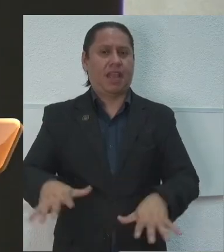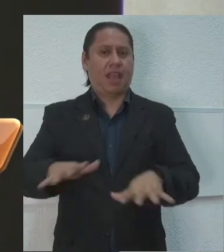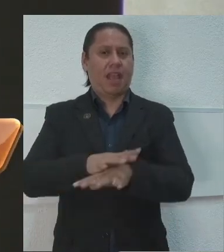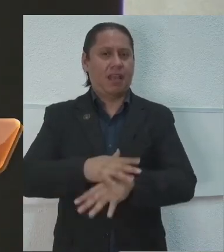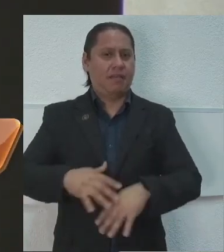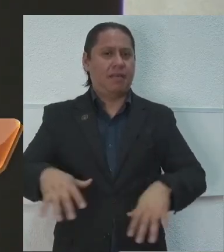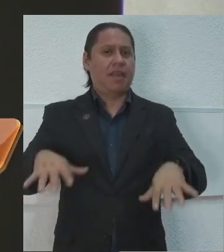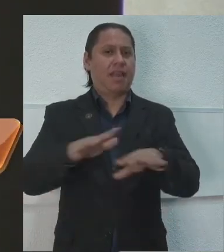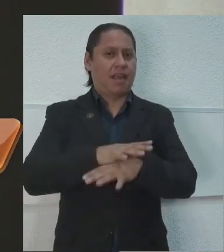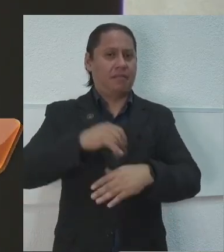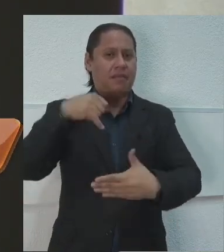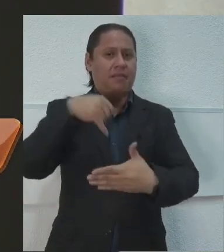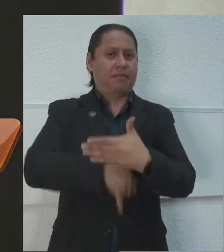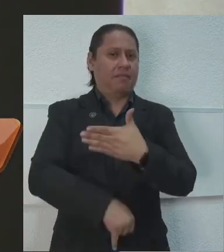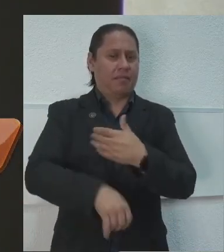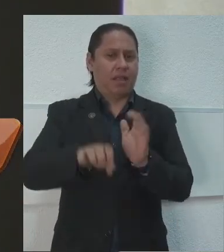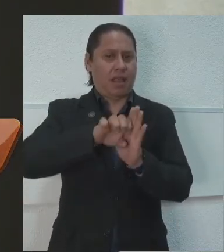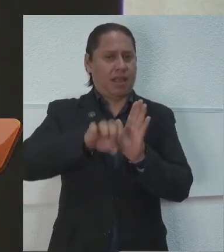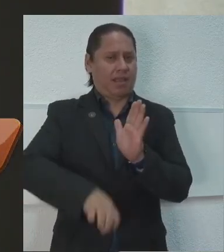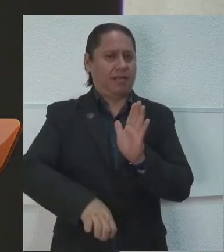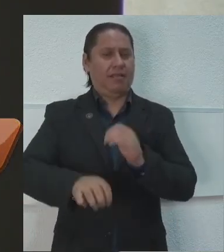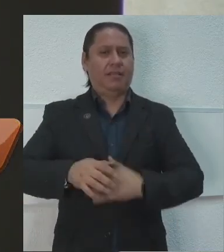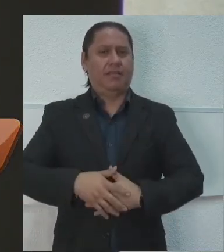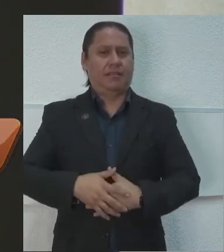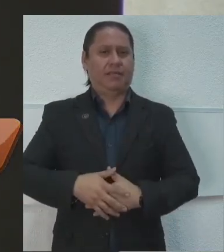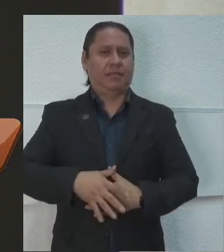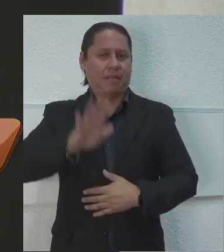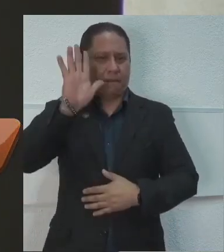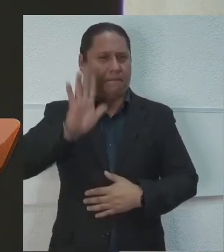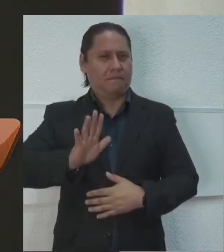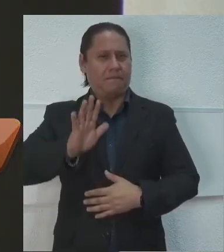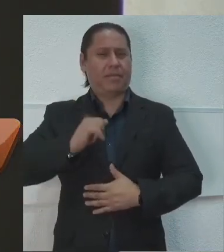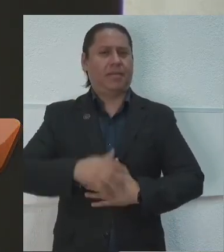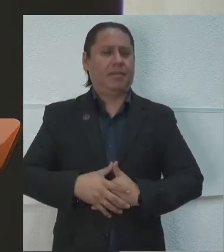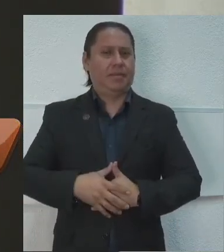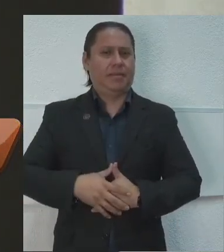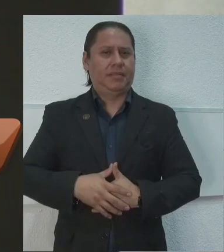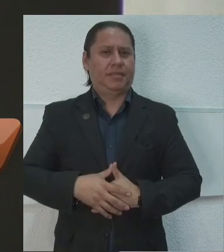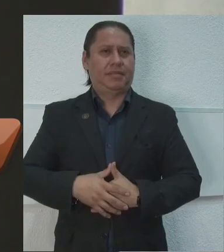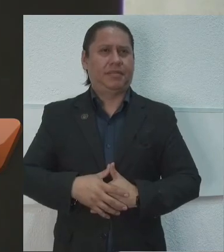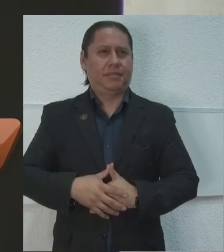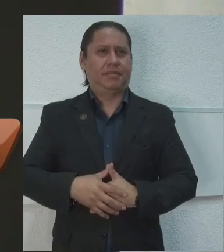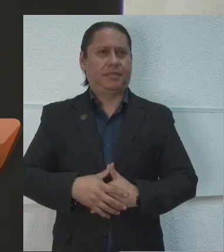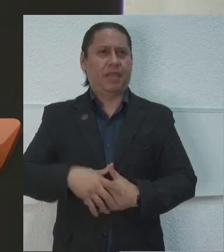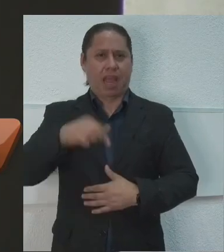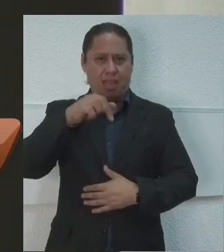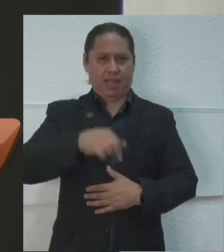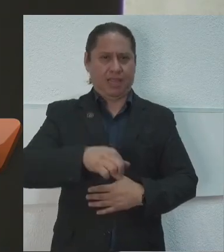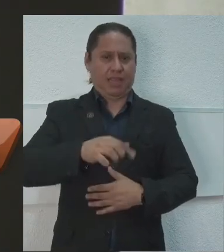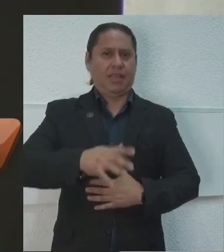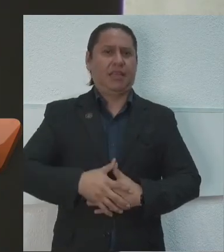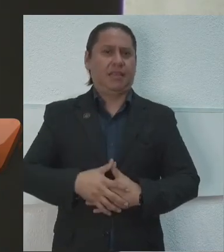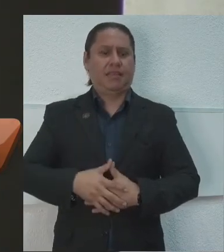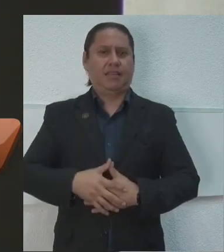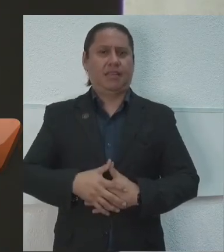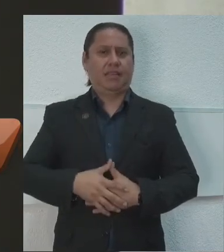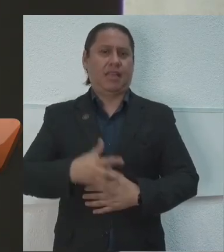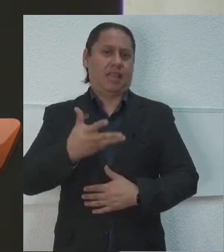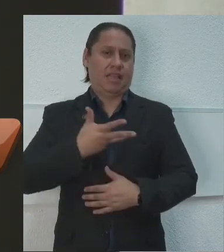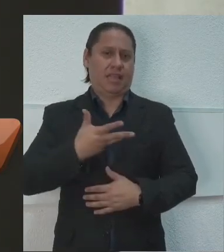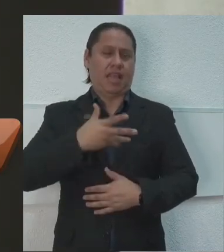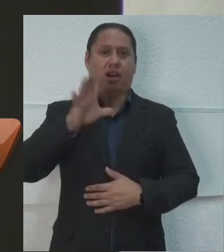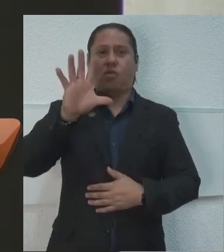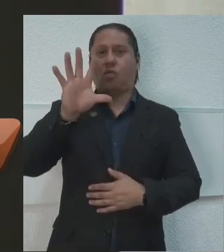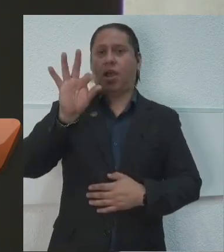cambios de fondo. Por ejemplo, ¿qué les parece que esta Cámara, en lugar de tener